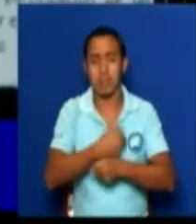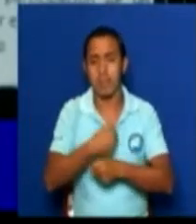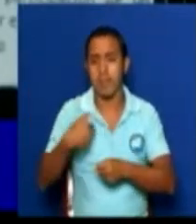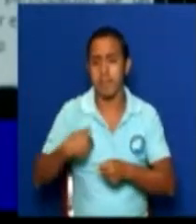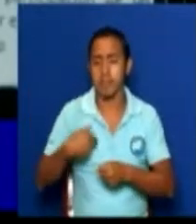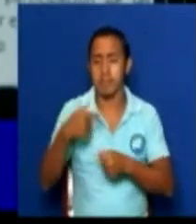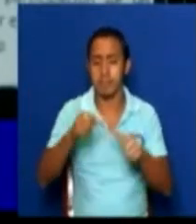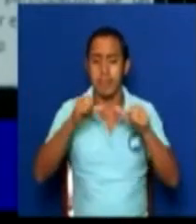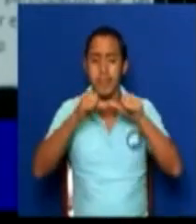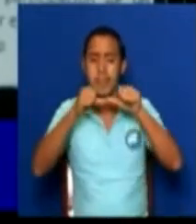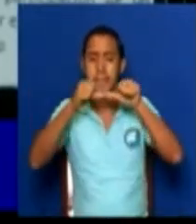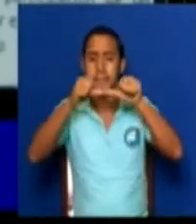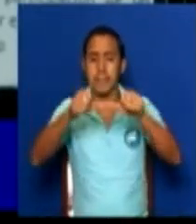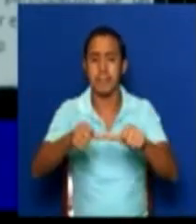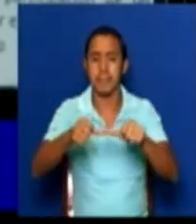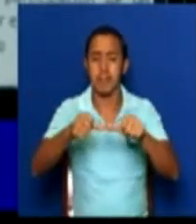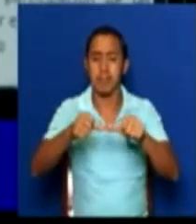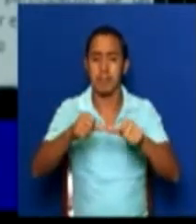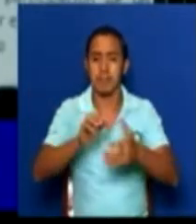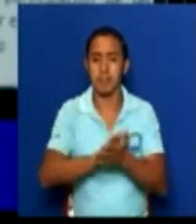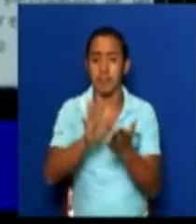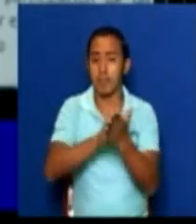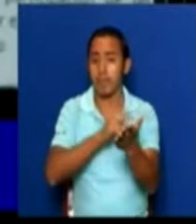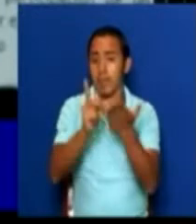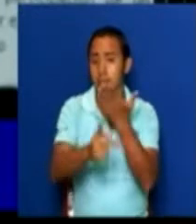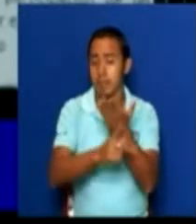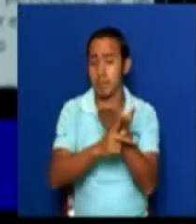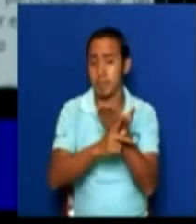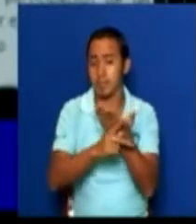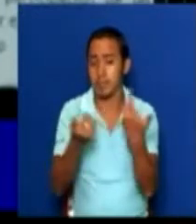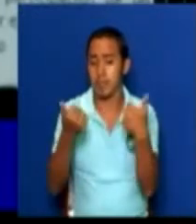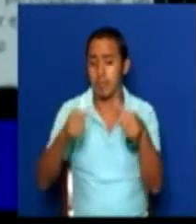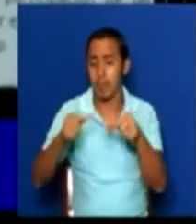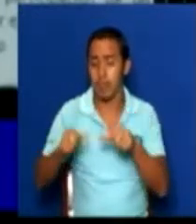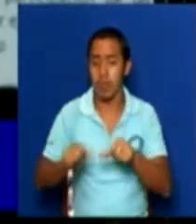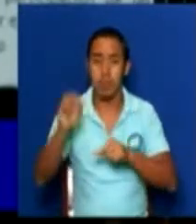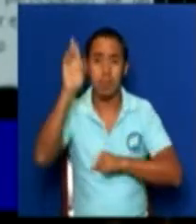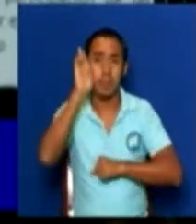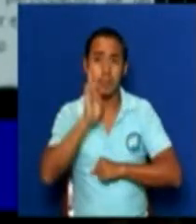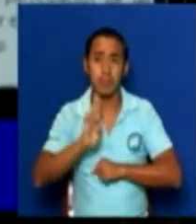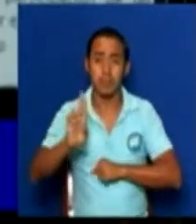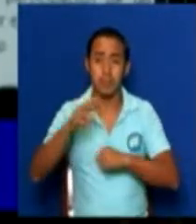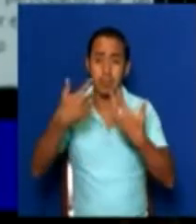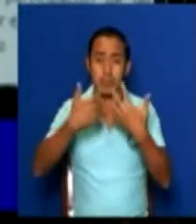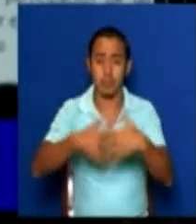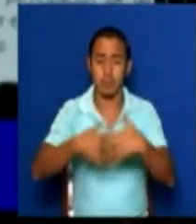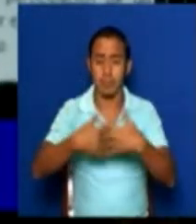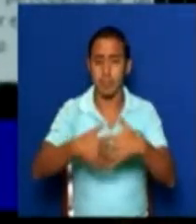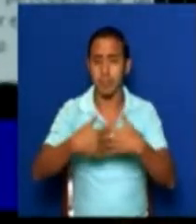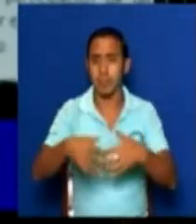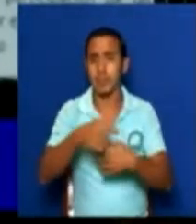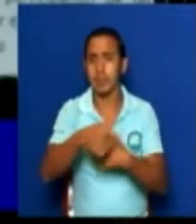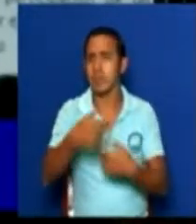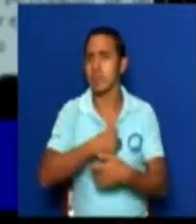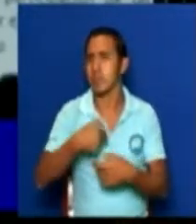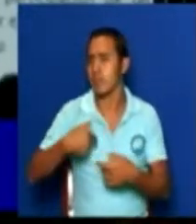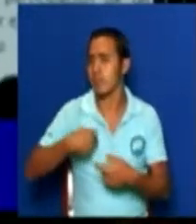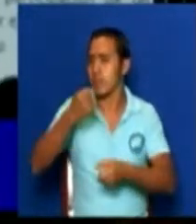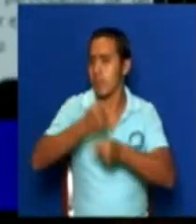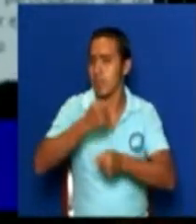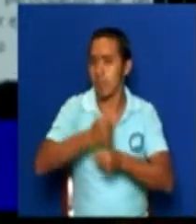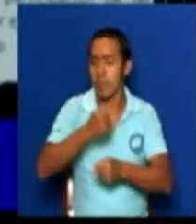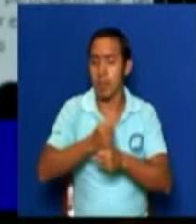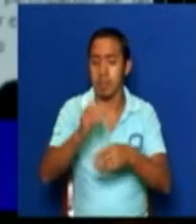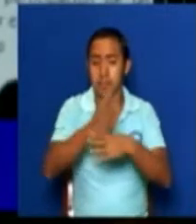se continúa, que es el programa que tenemos de la Alianza Universidad-Empresa, ¿verdad?, donde se está trabajando con